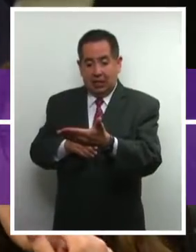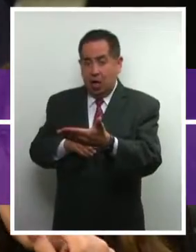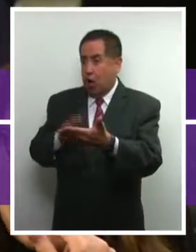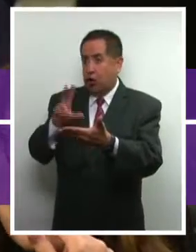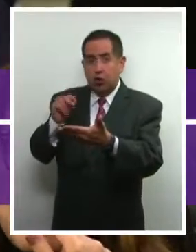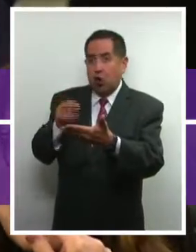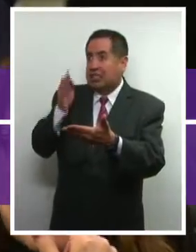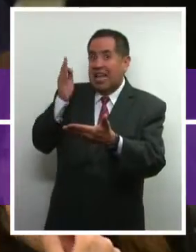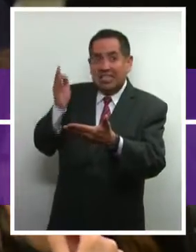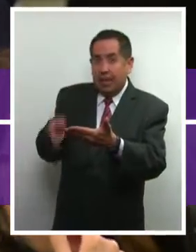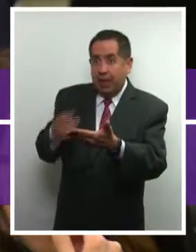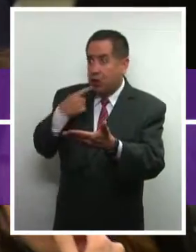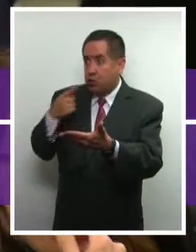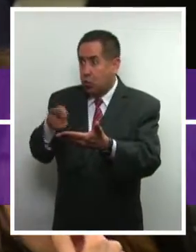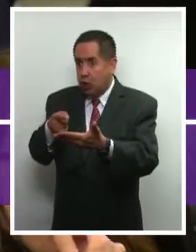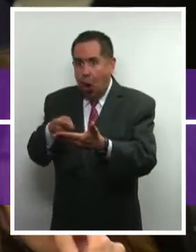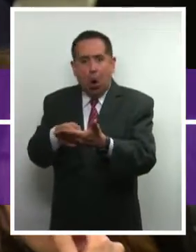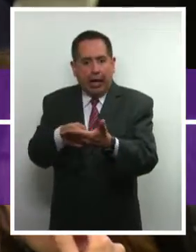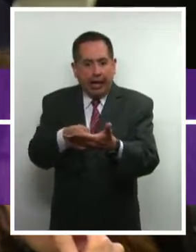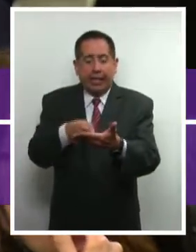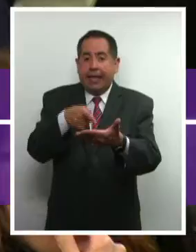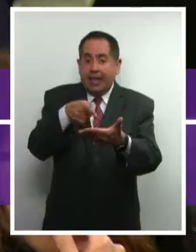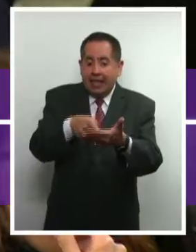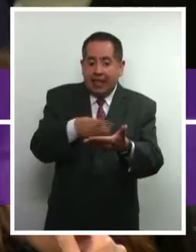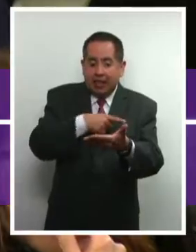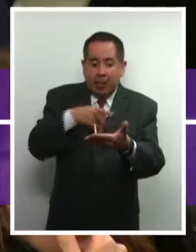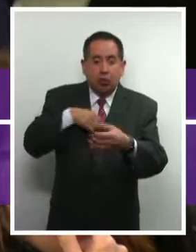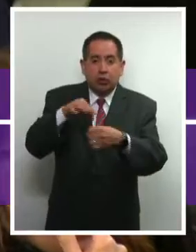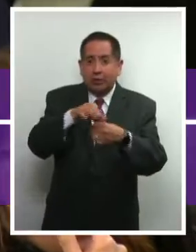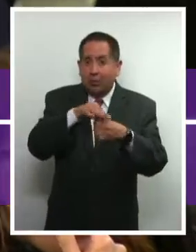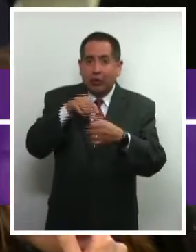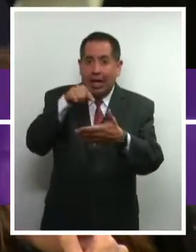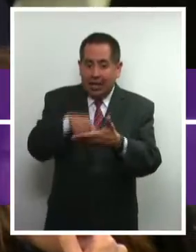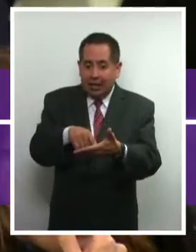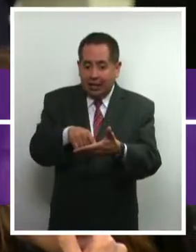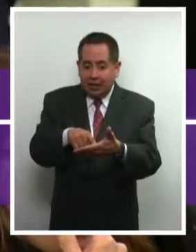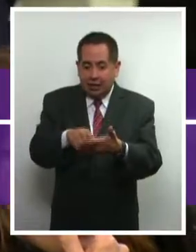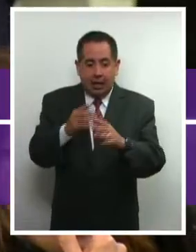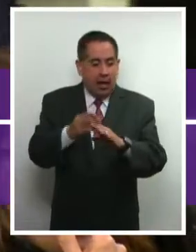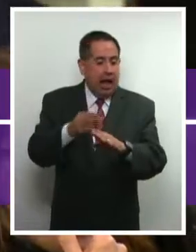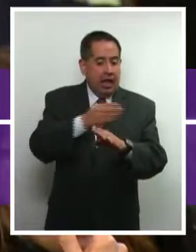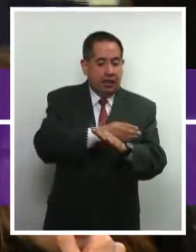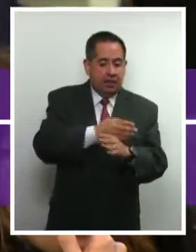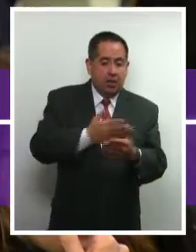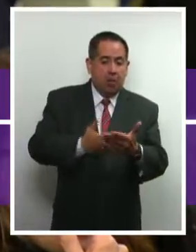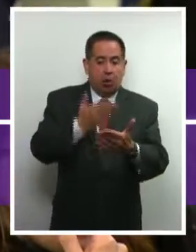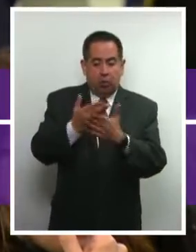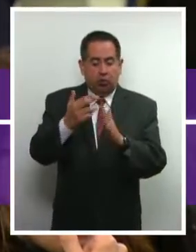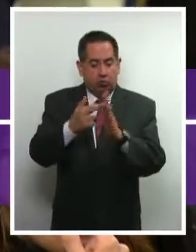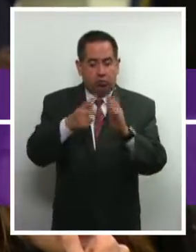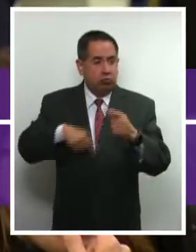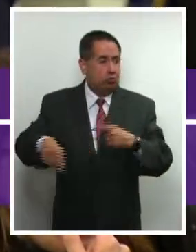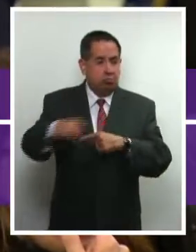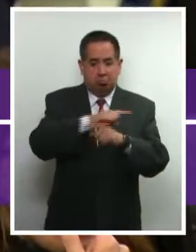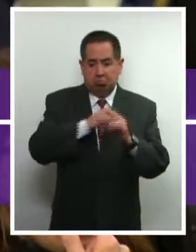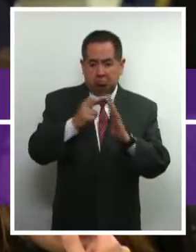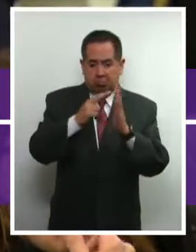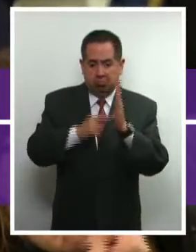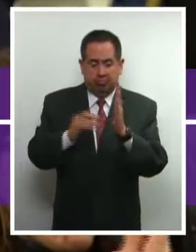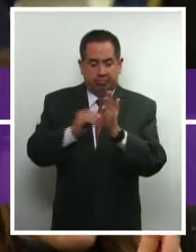discusión. Fue un tema que se discutió antes de proponerse en este lineamiento y se aprobó en el